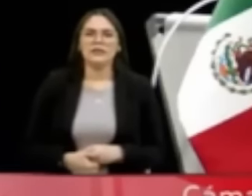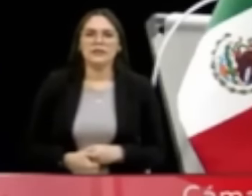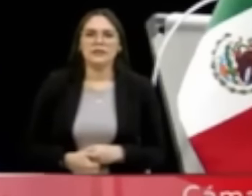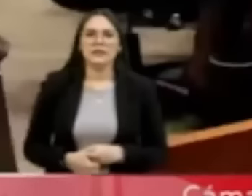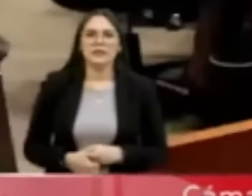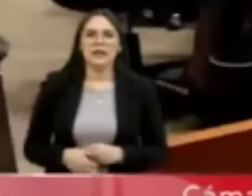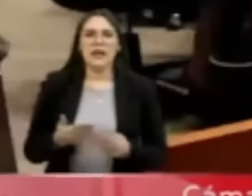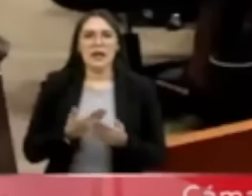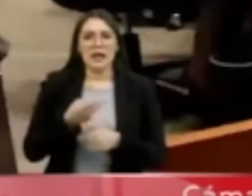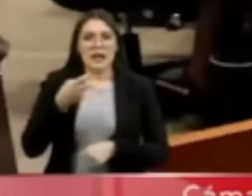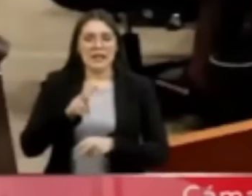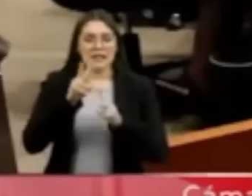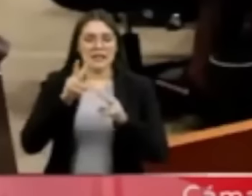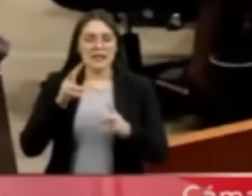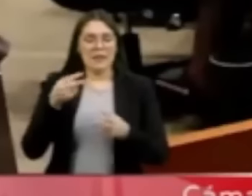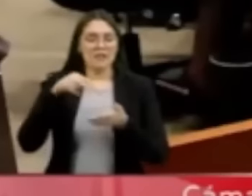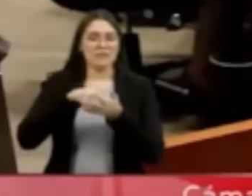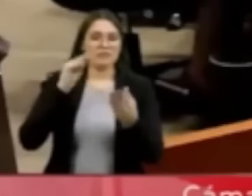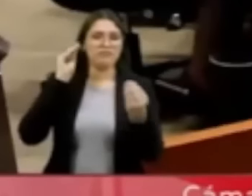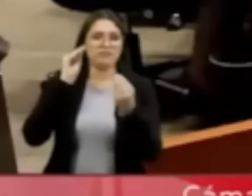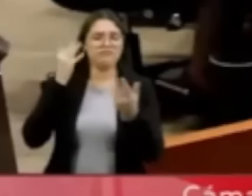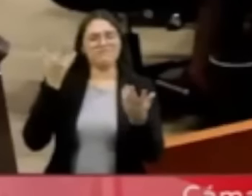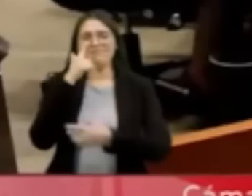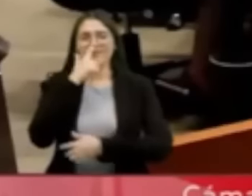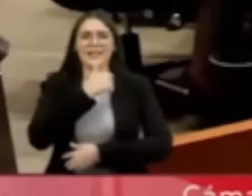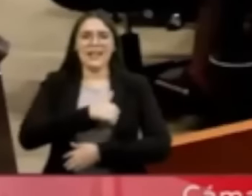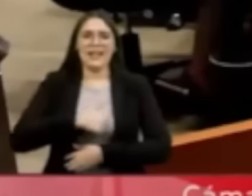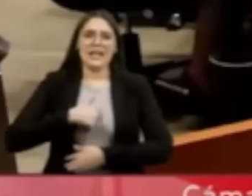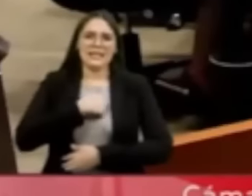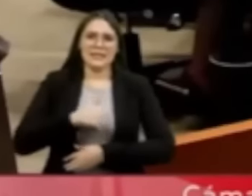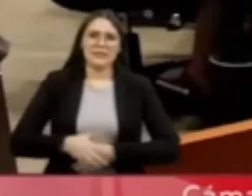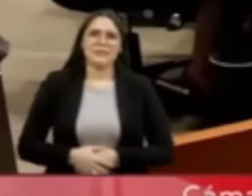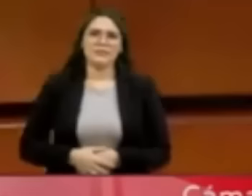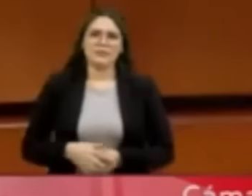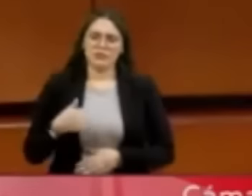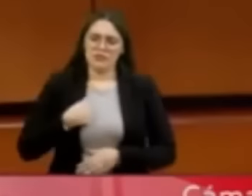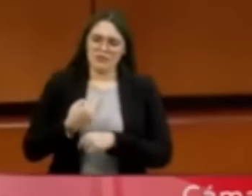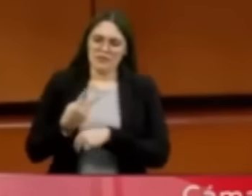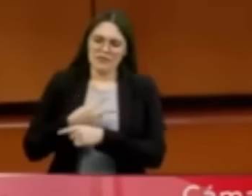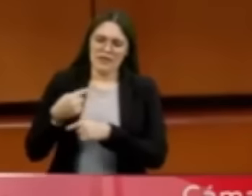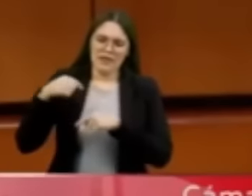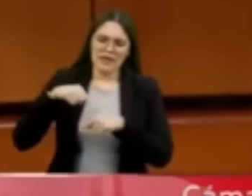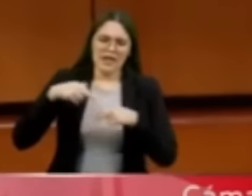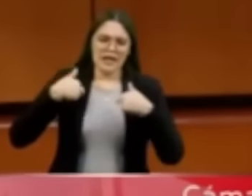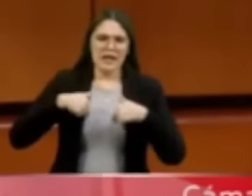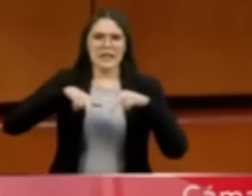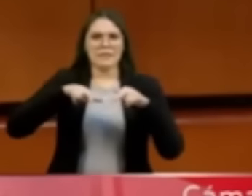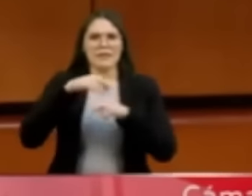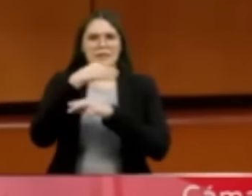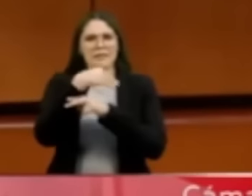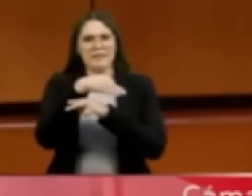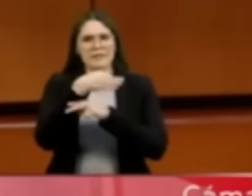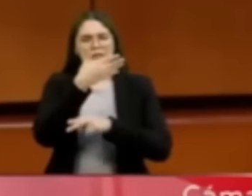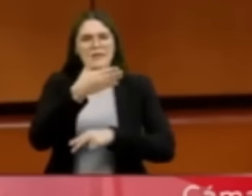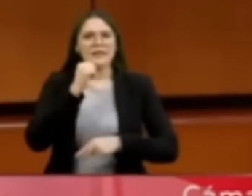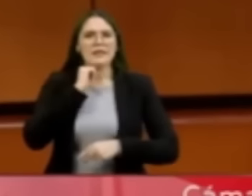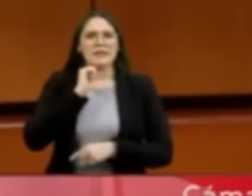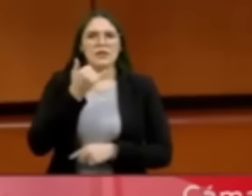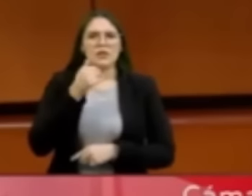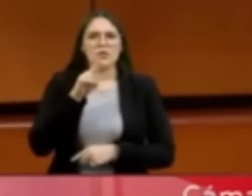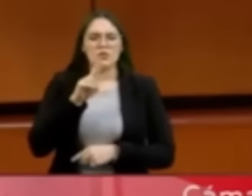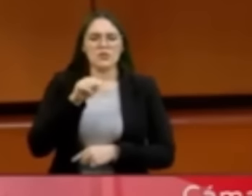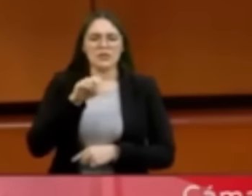de debate. Vengo a representar temporalmente a Miguel Ángel Yunes Márquez